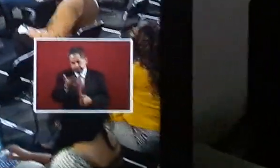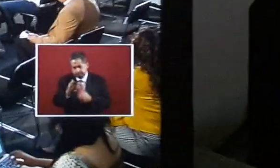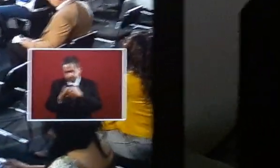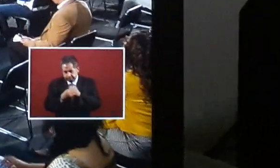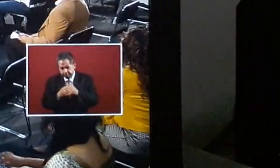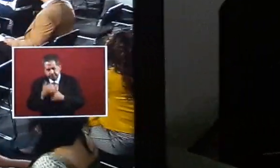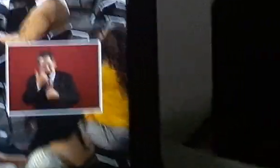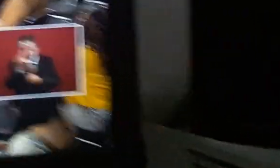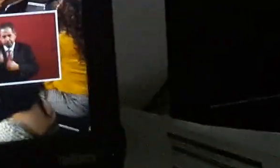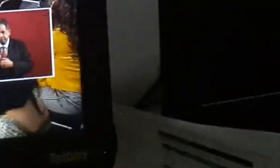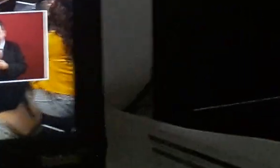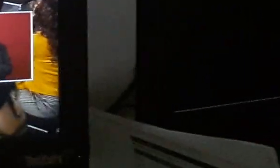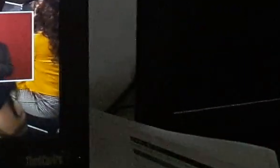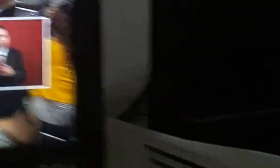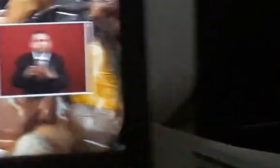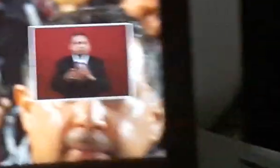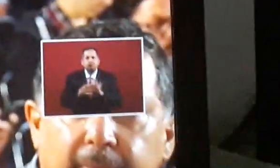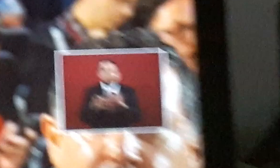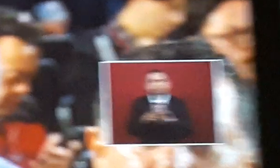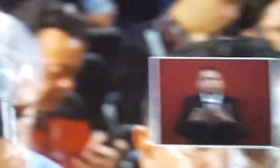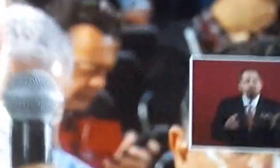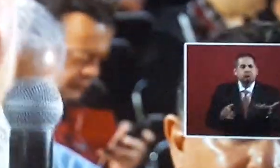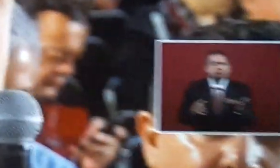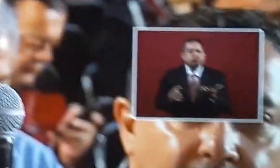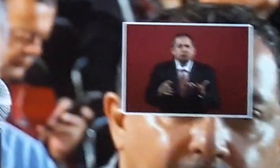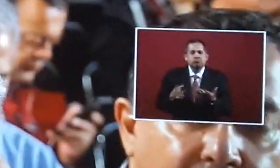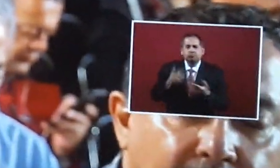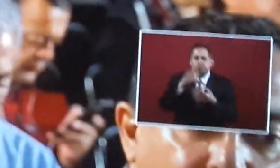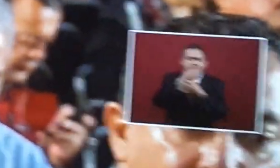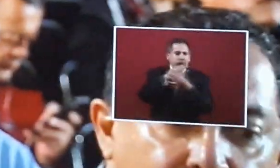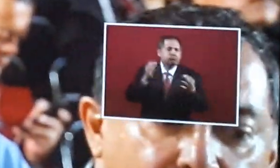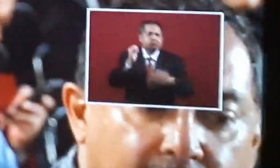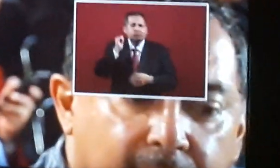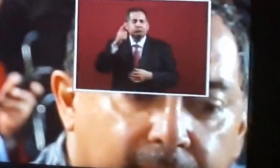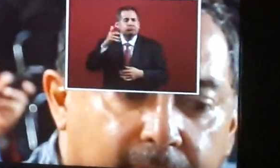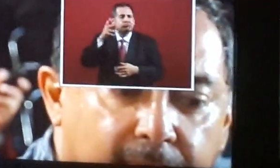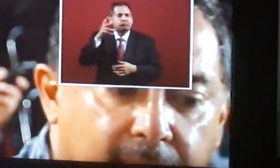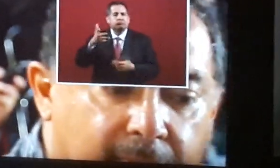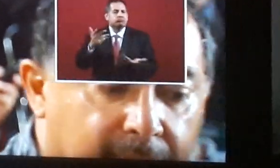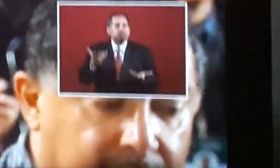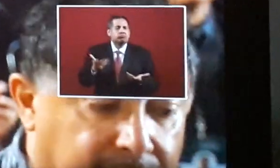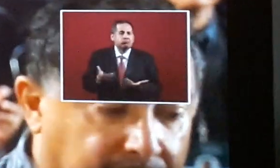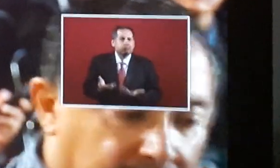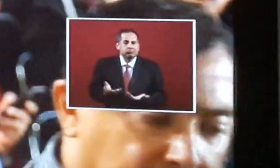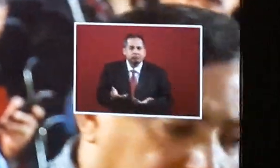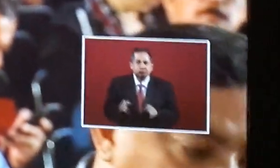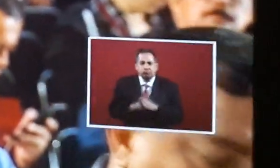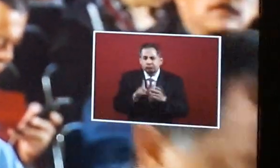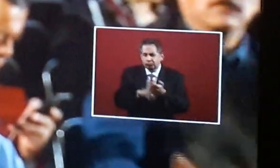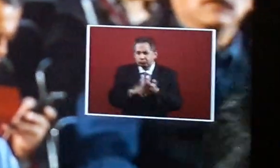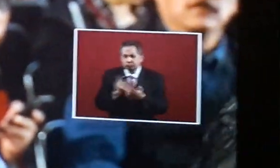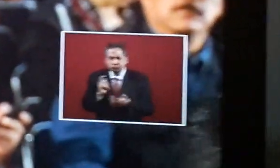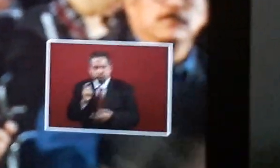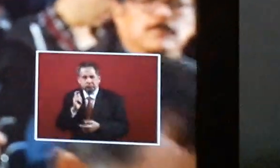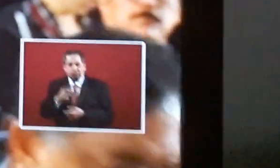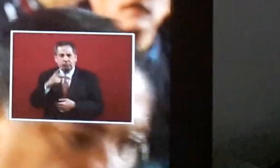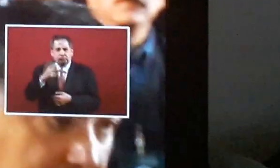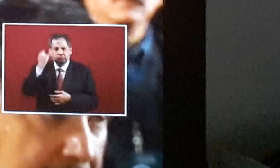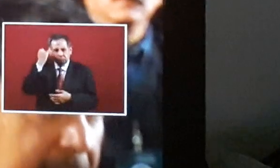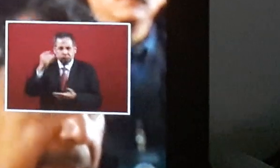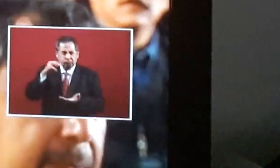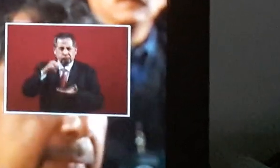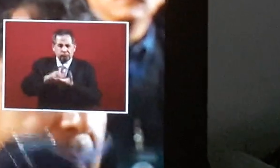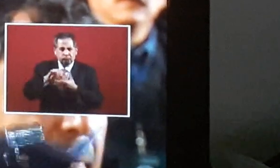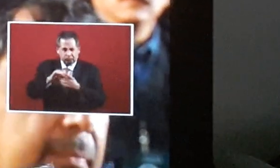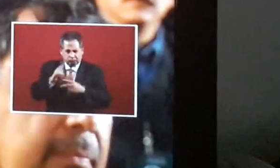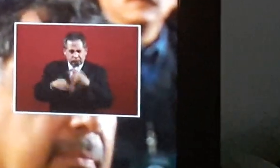permite, si pudiera hacer un pronunciamiento por un lado y por otro un posicionamiento a lo